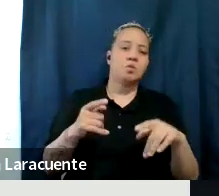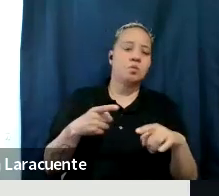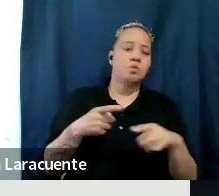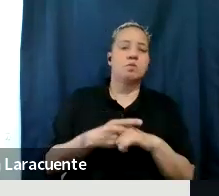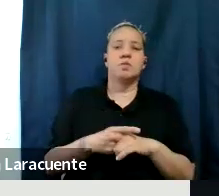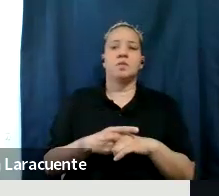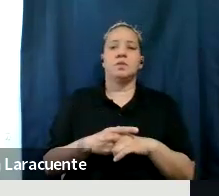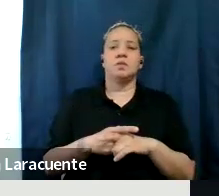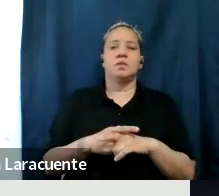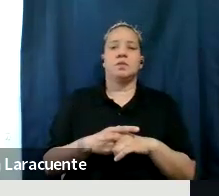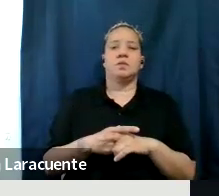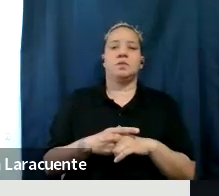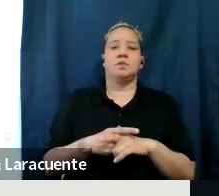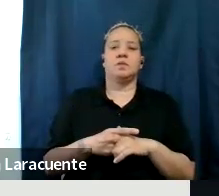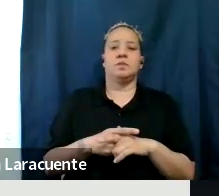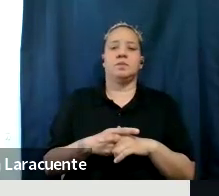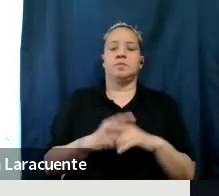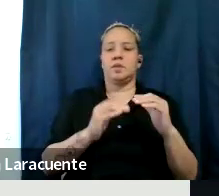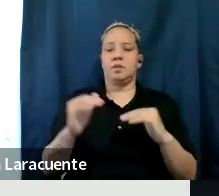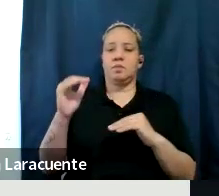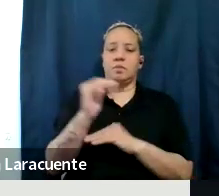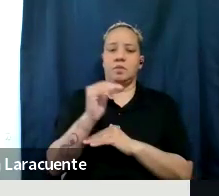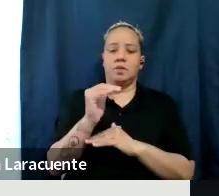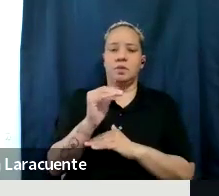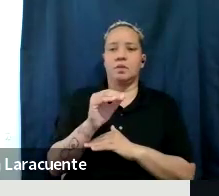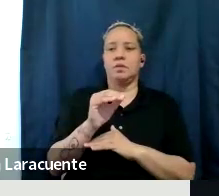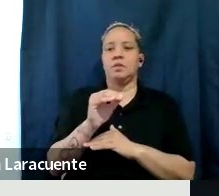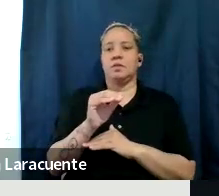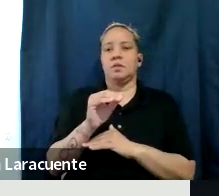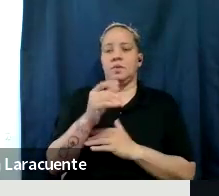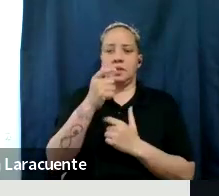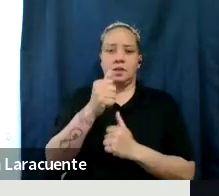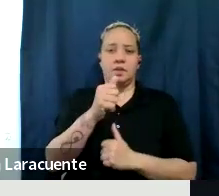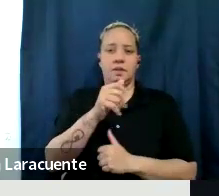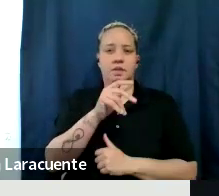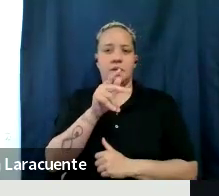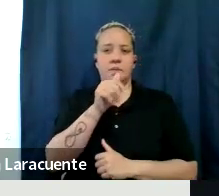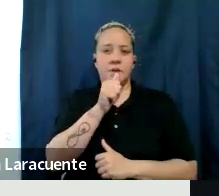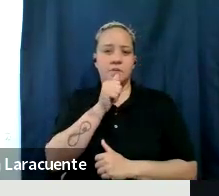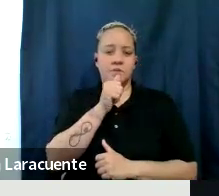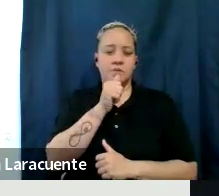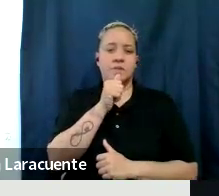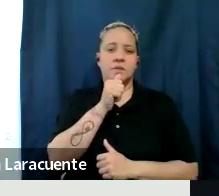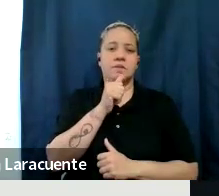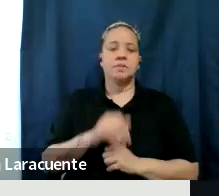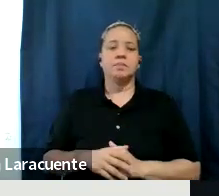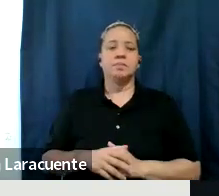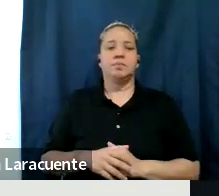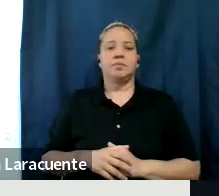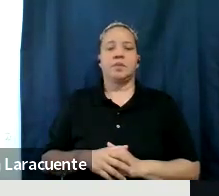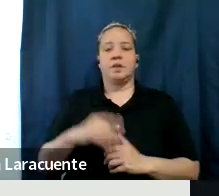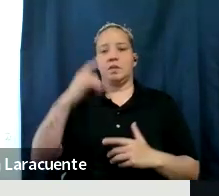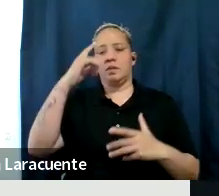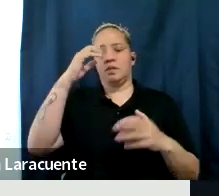conflicto en que por encima de los mezquinos intereses personales y de clase que sin duda se mueven, se decide